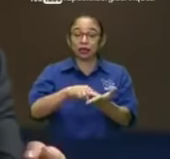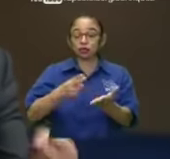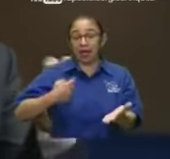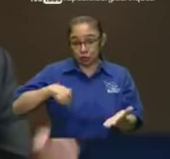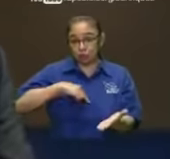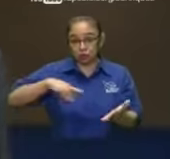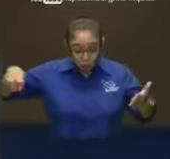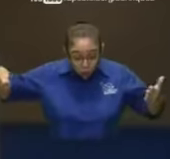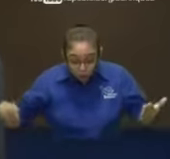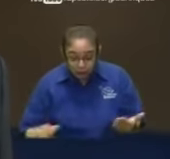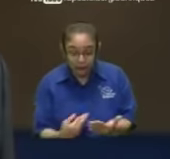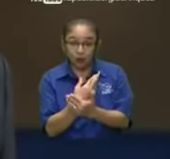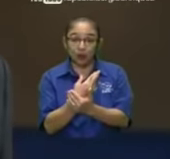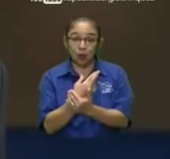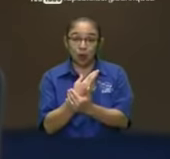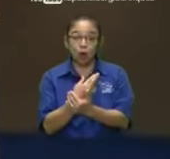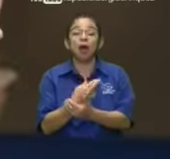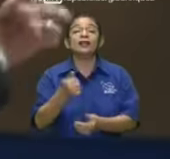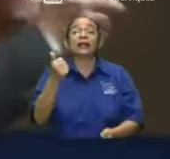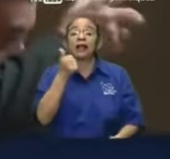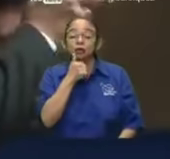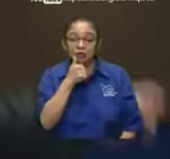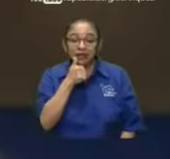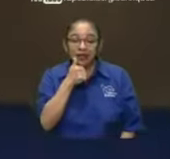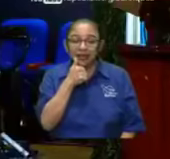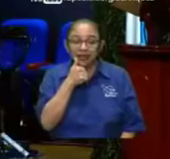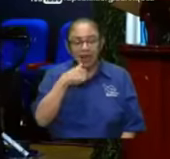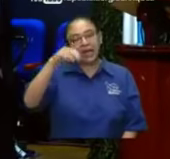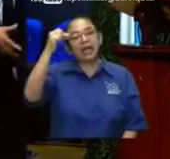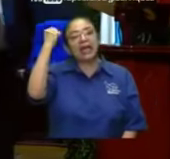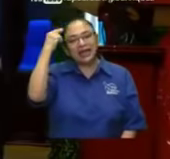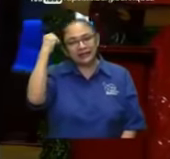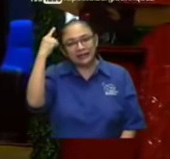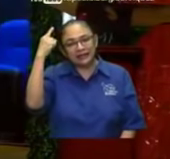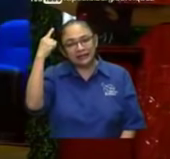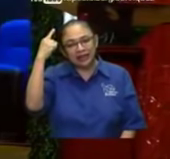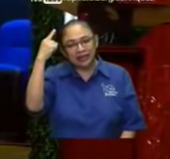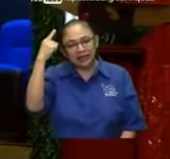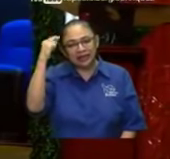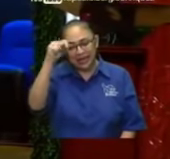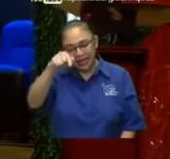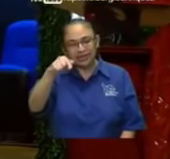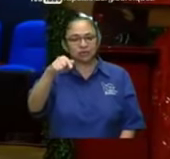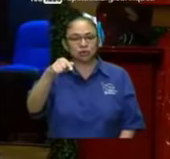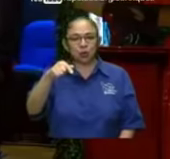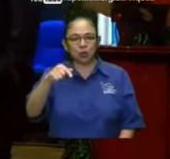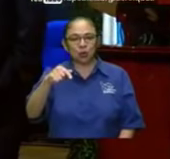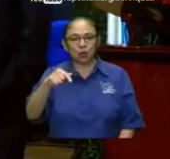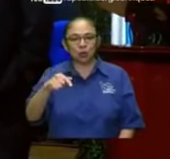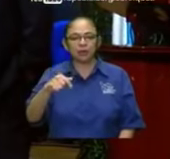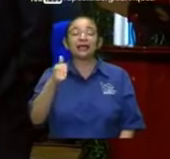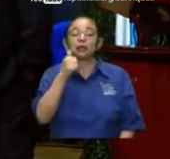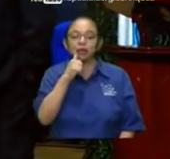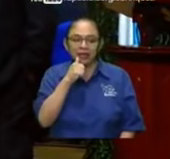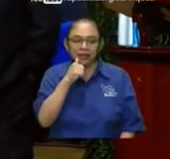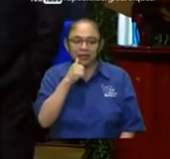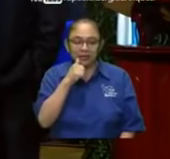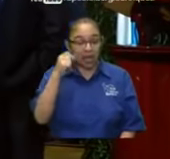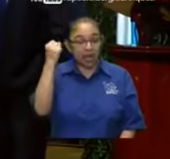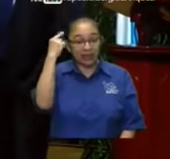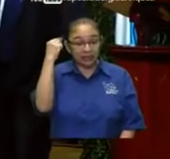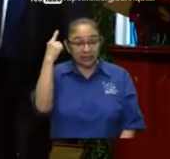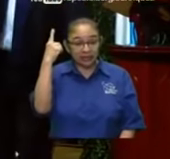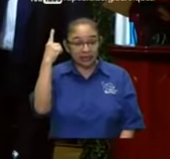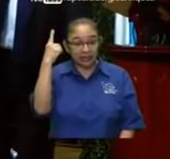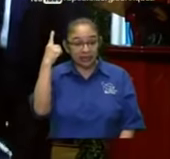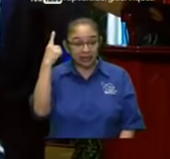renuevo de la autoridad. Y entonces poder comprender y sacar los beneficios de tener una autoridad. Y tenemos que entender esto, este